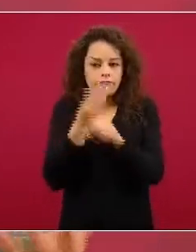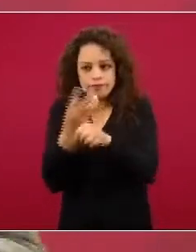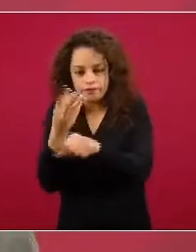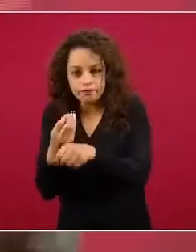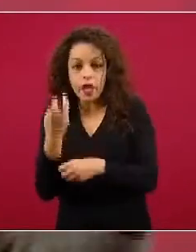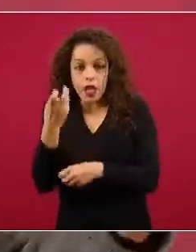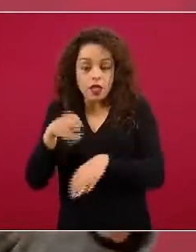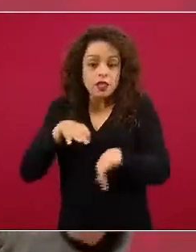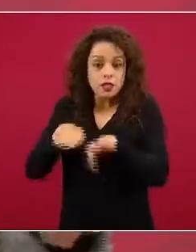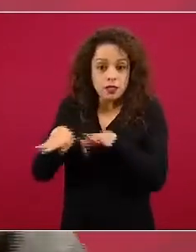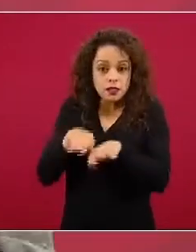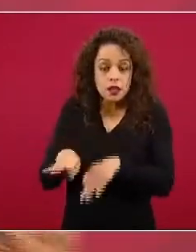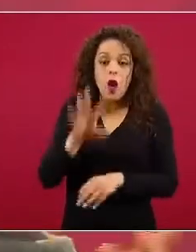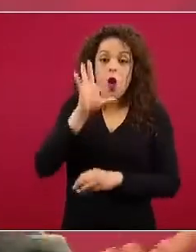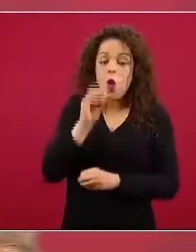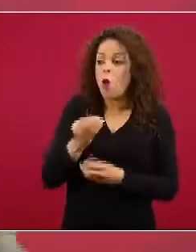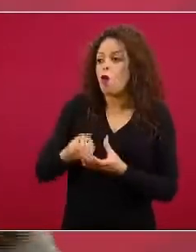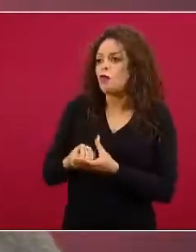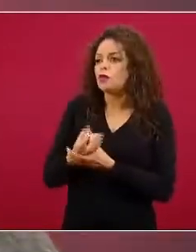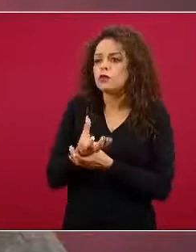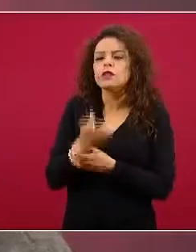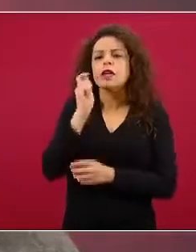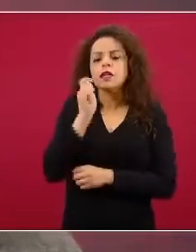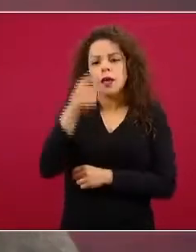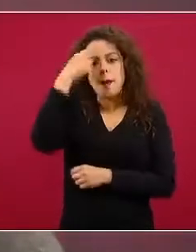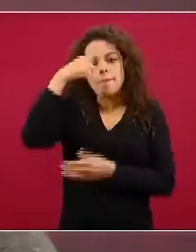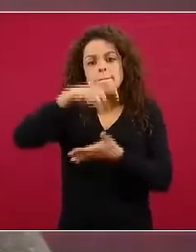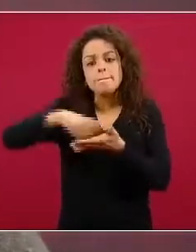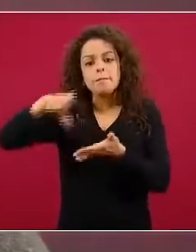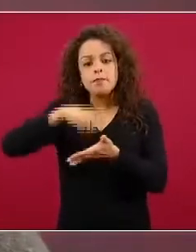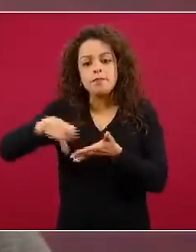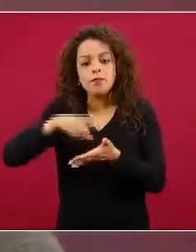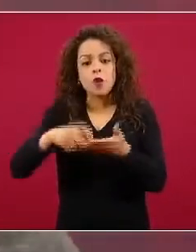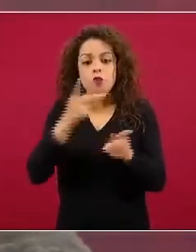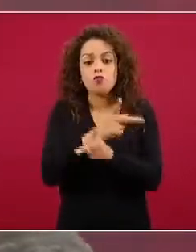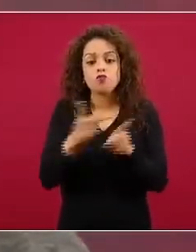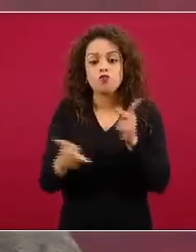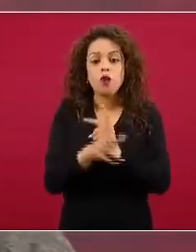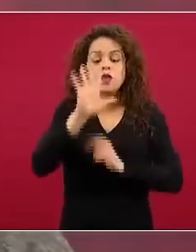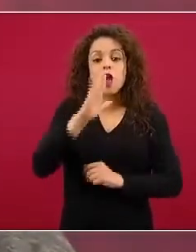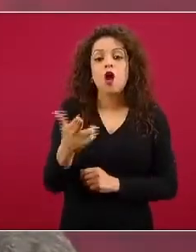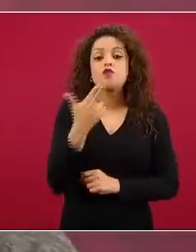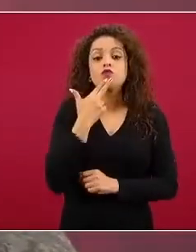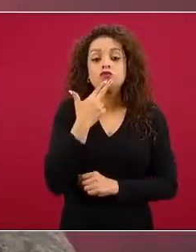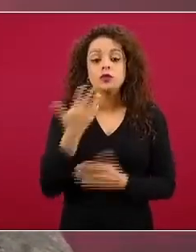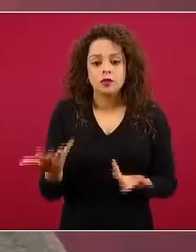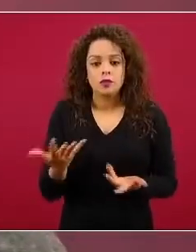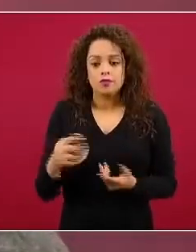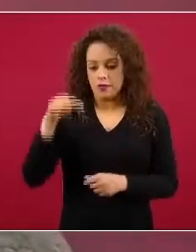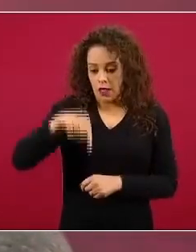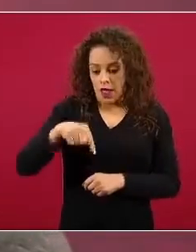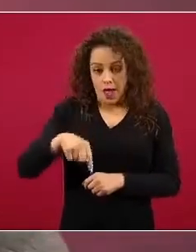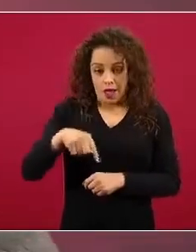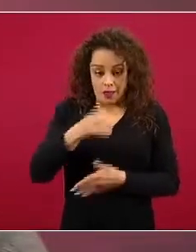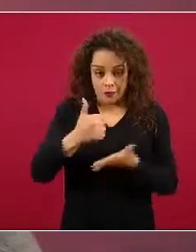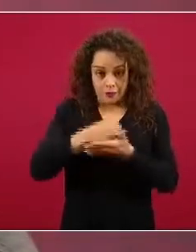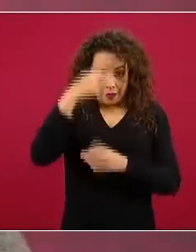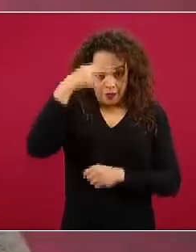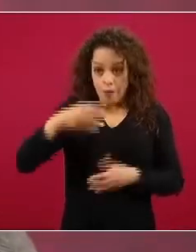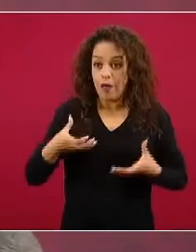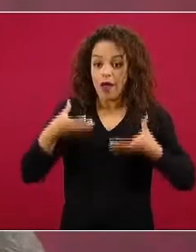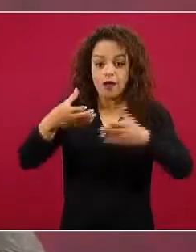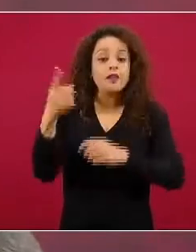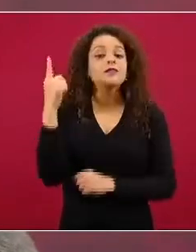y compran productos de reuso. Y los oímos aquí en las calles de la Ciudad de México, se